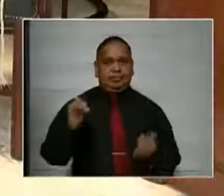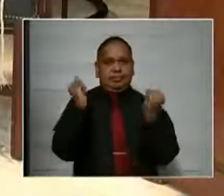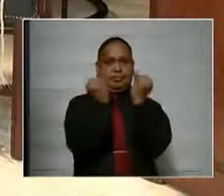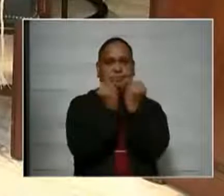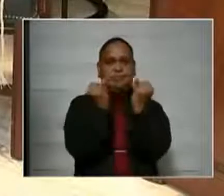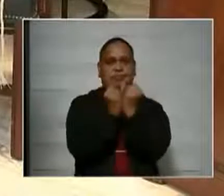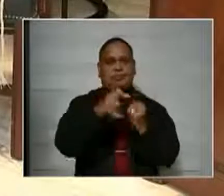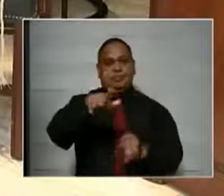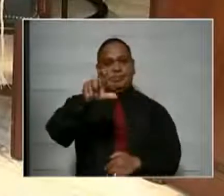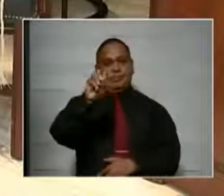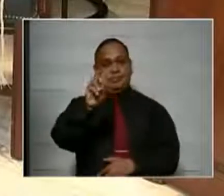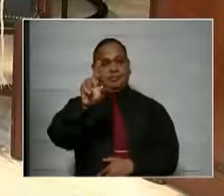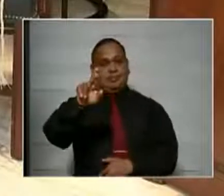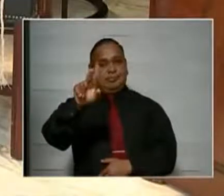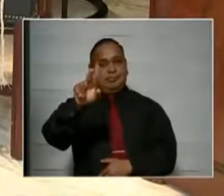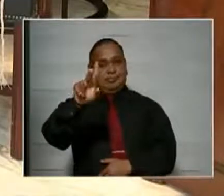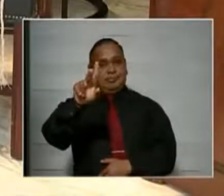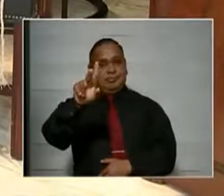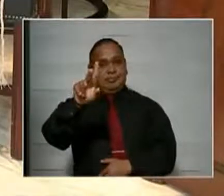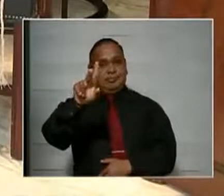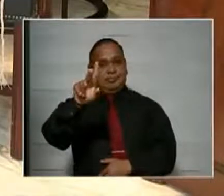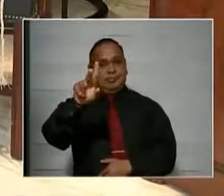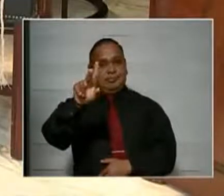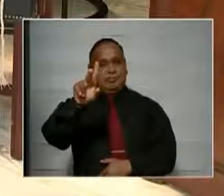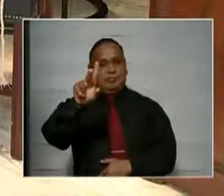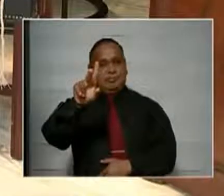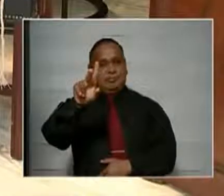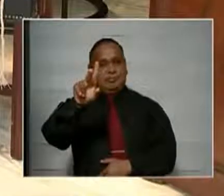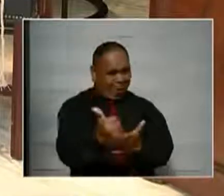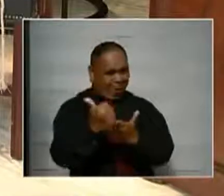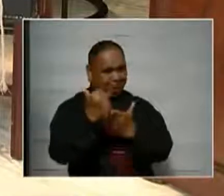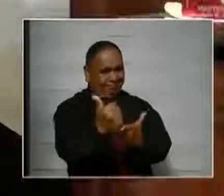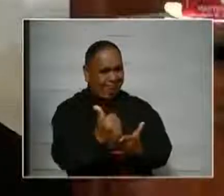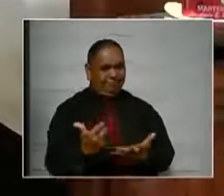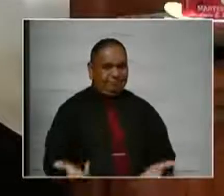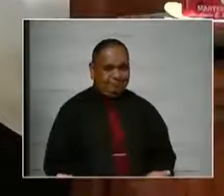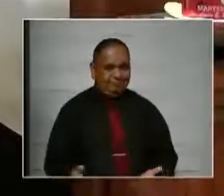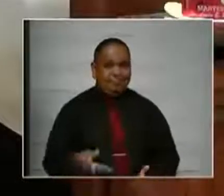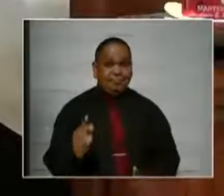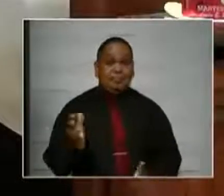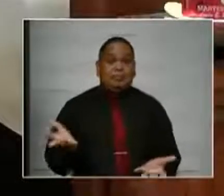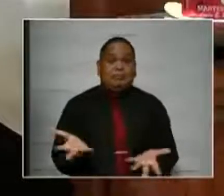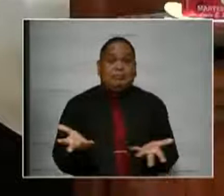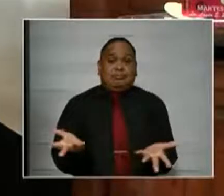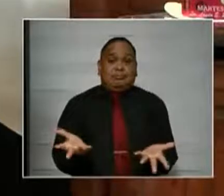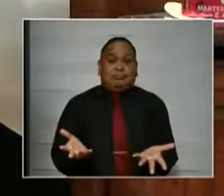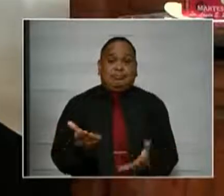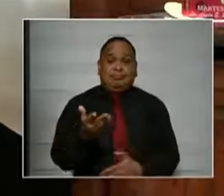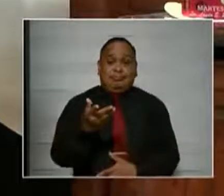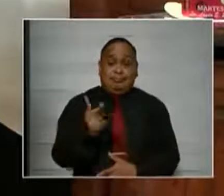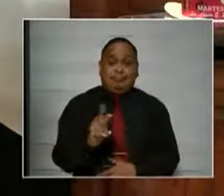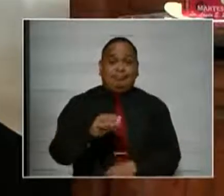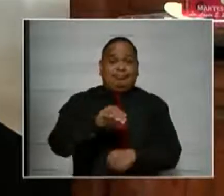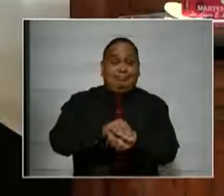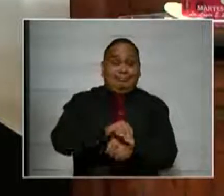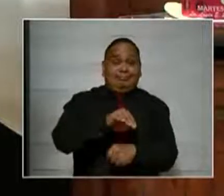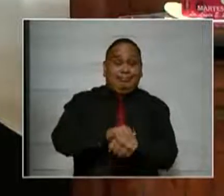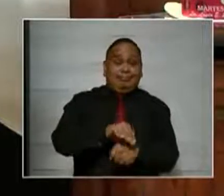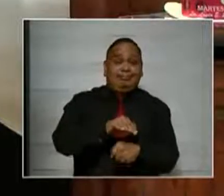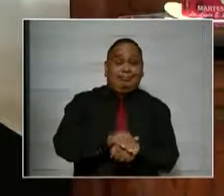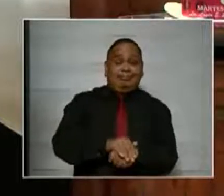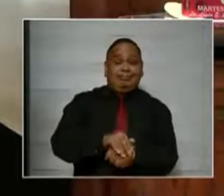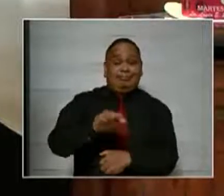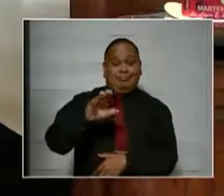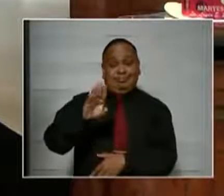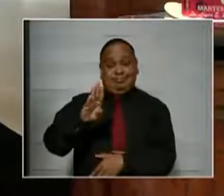brothers le manda a sus amigos no entonces bueno porque entonces pues ya se ve que es muy amigo de Los brothers